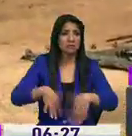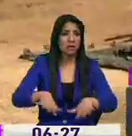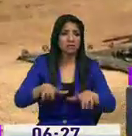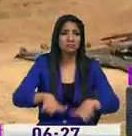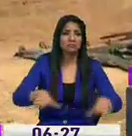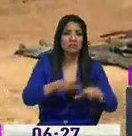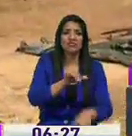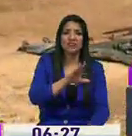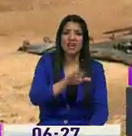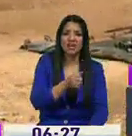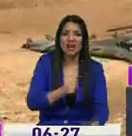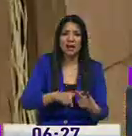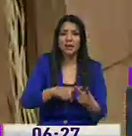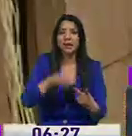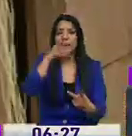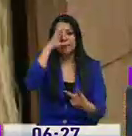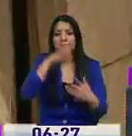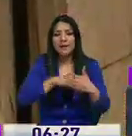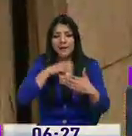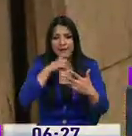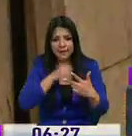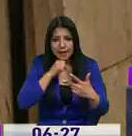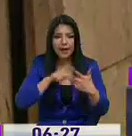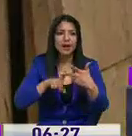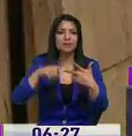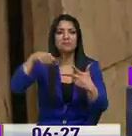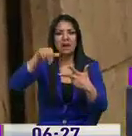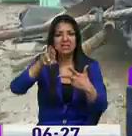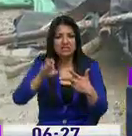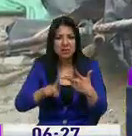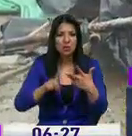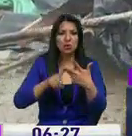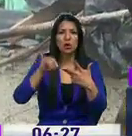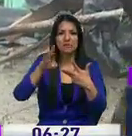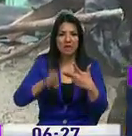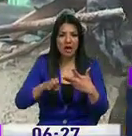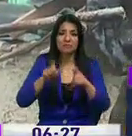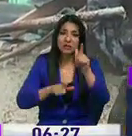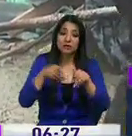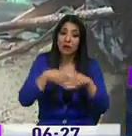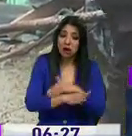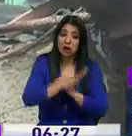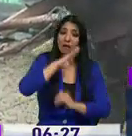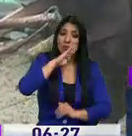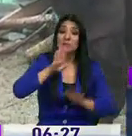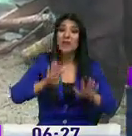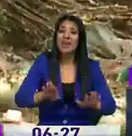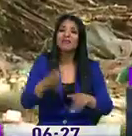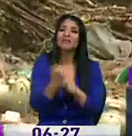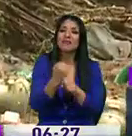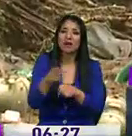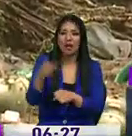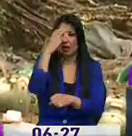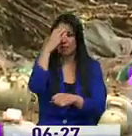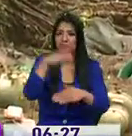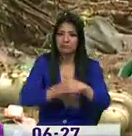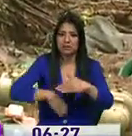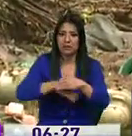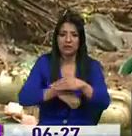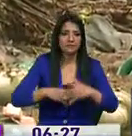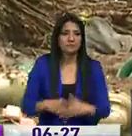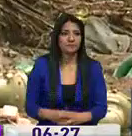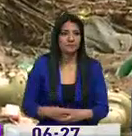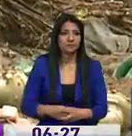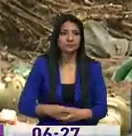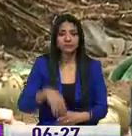plástico mina vieja olivar y mina nueva que servían como techo de quienes de ejercían la minería ilegal el trabajo técnico de